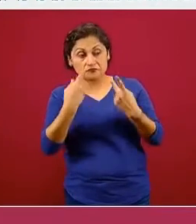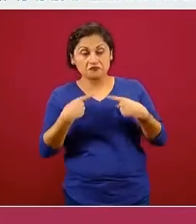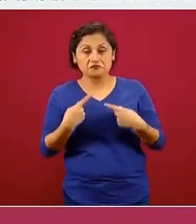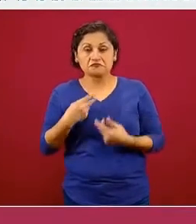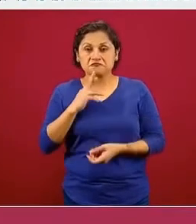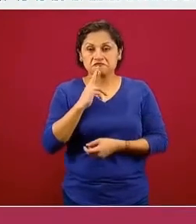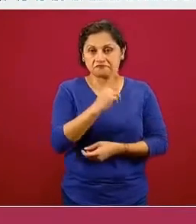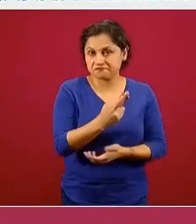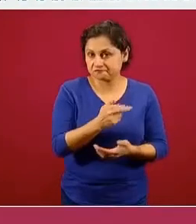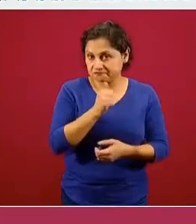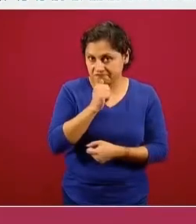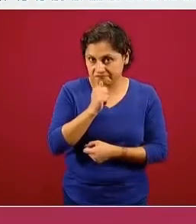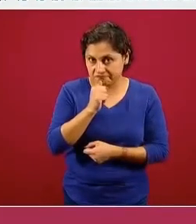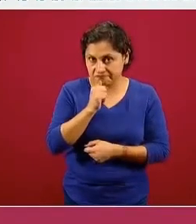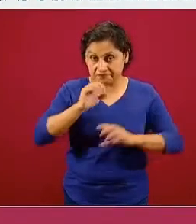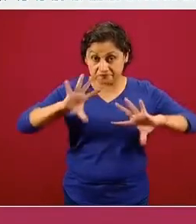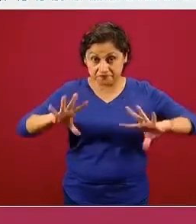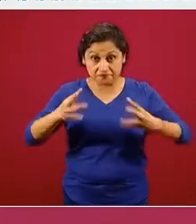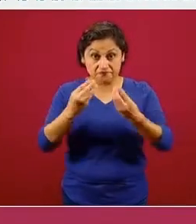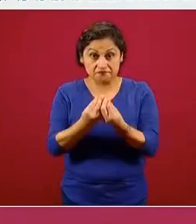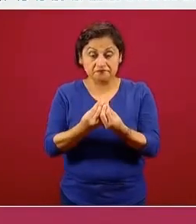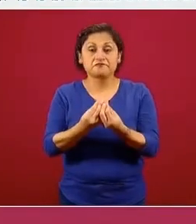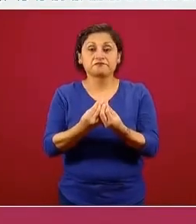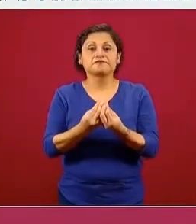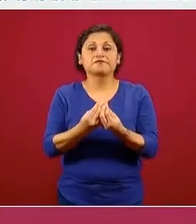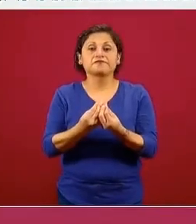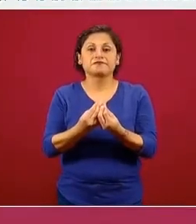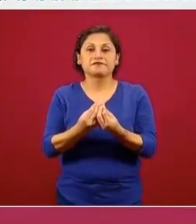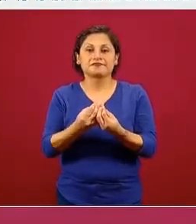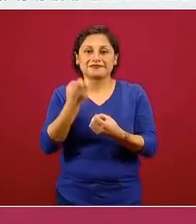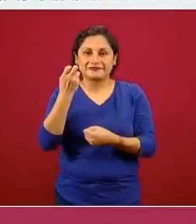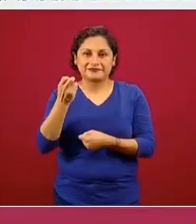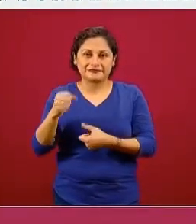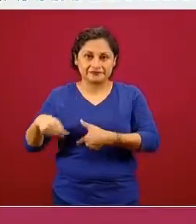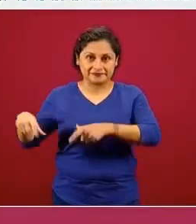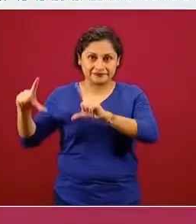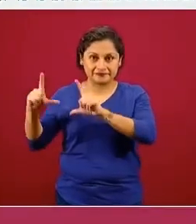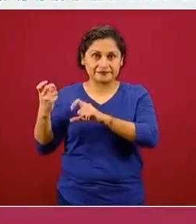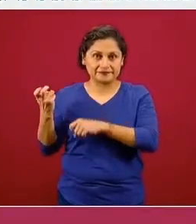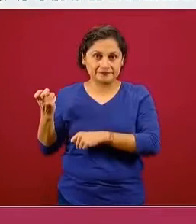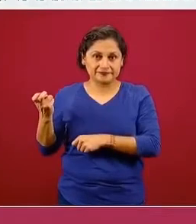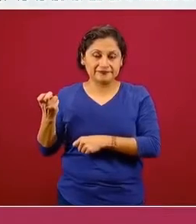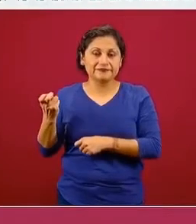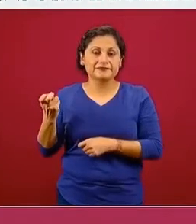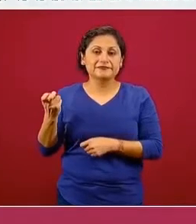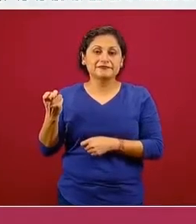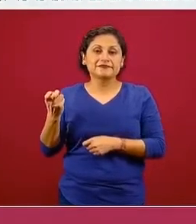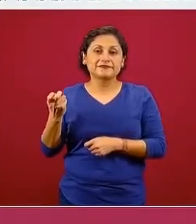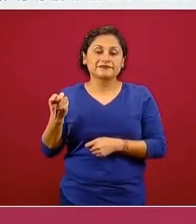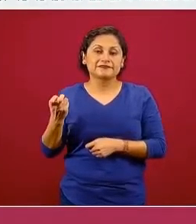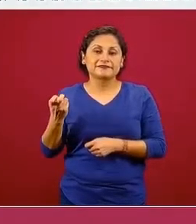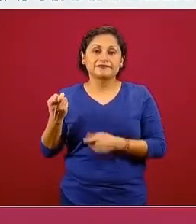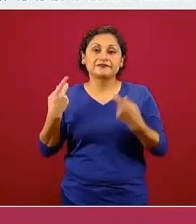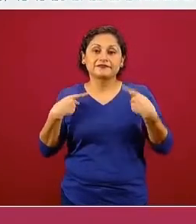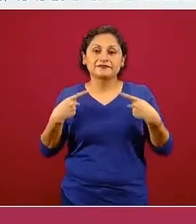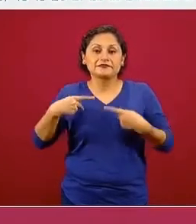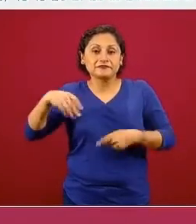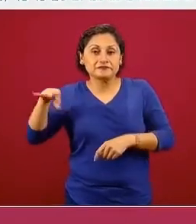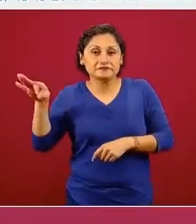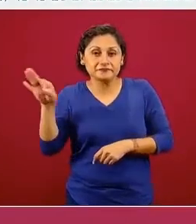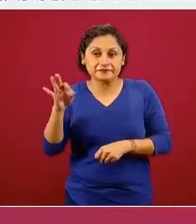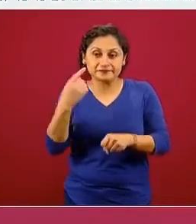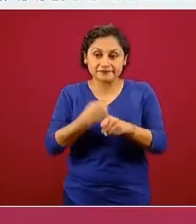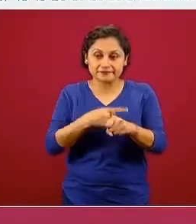la sumamos. Ese es un dato que nos lleva a esta suma, que son los casos estimados. En su momento